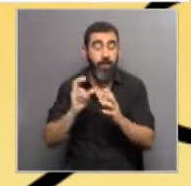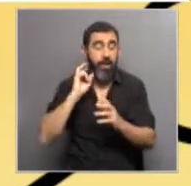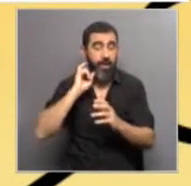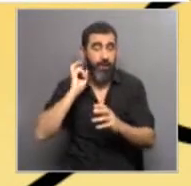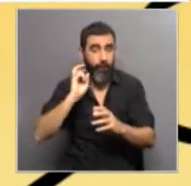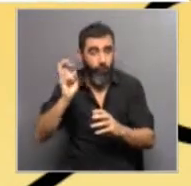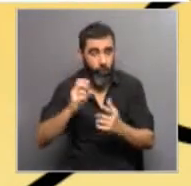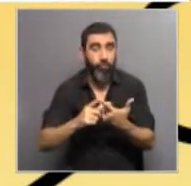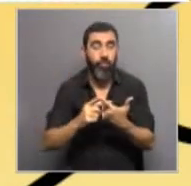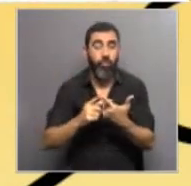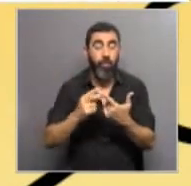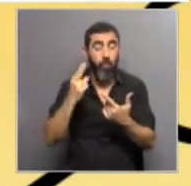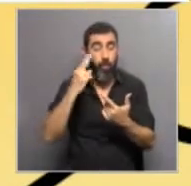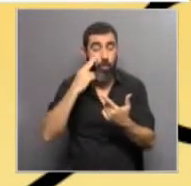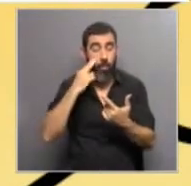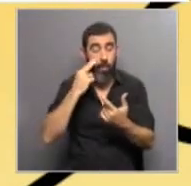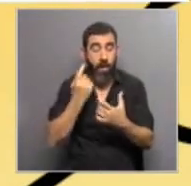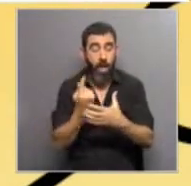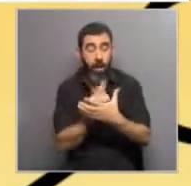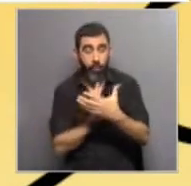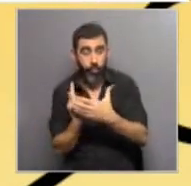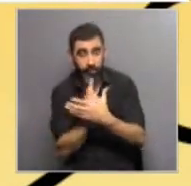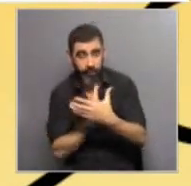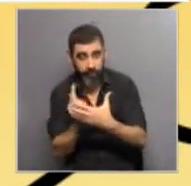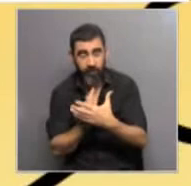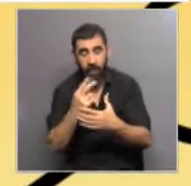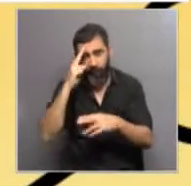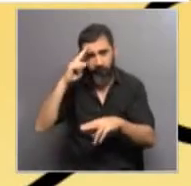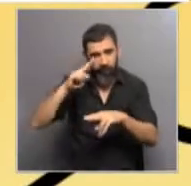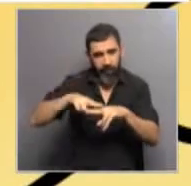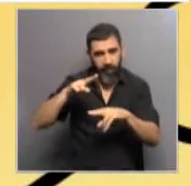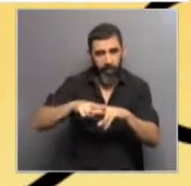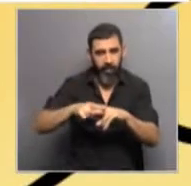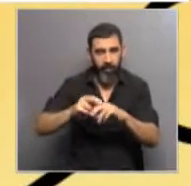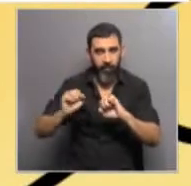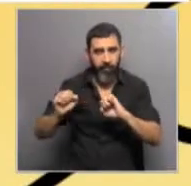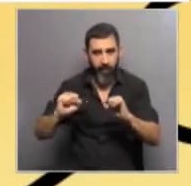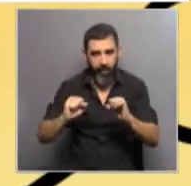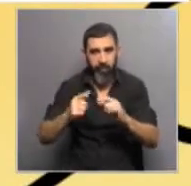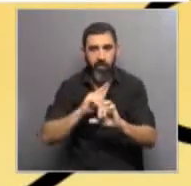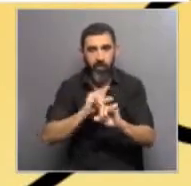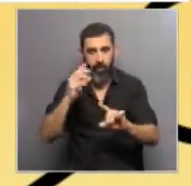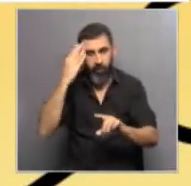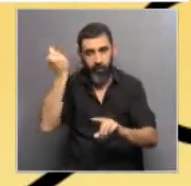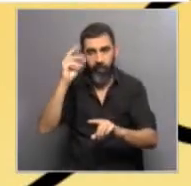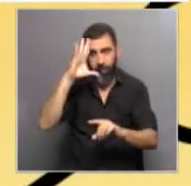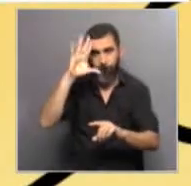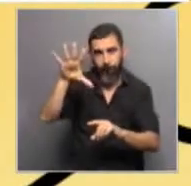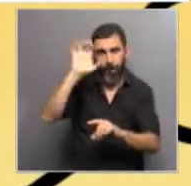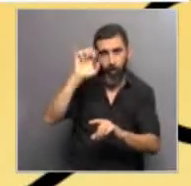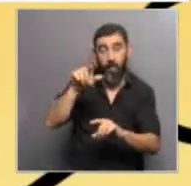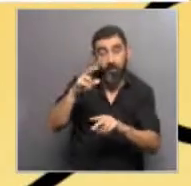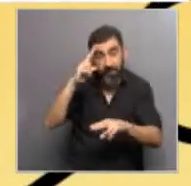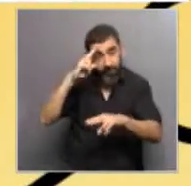central, trastornos del espectro autista, enfermedades de tipo Parkinson, inclusive Alzheimer. Bueno, ese tipo